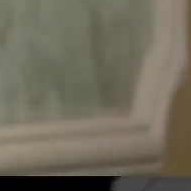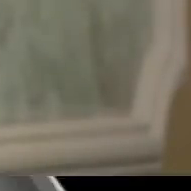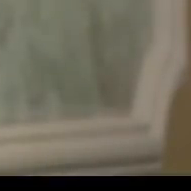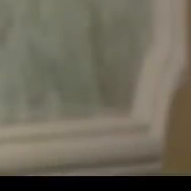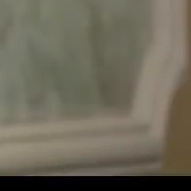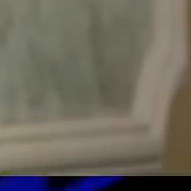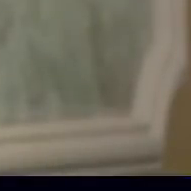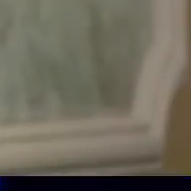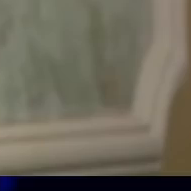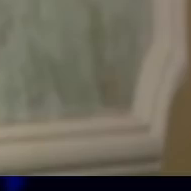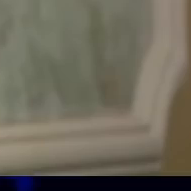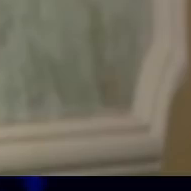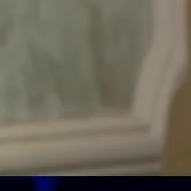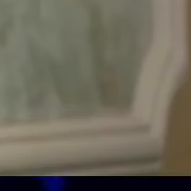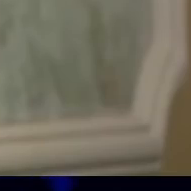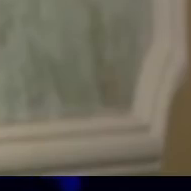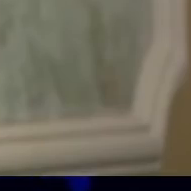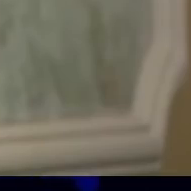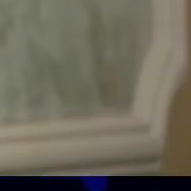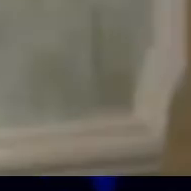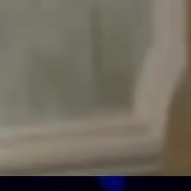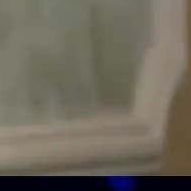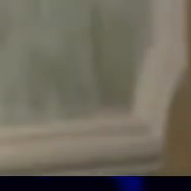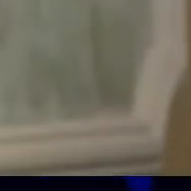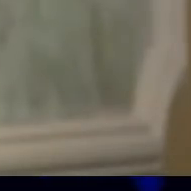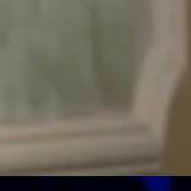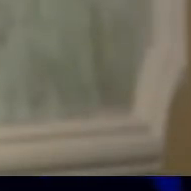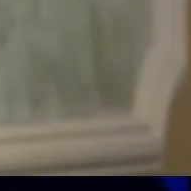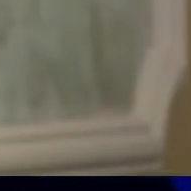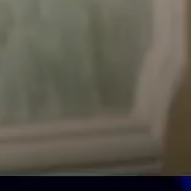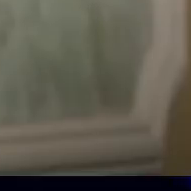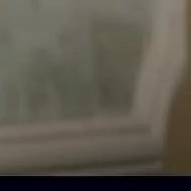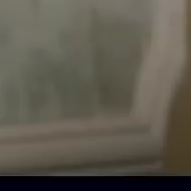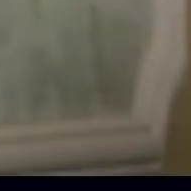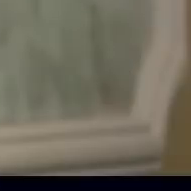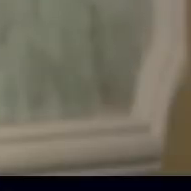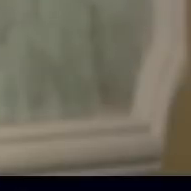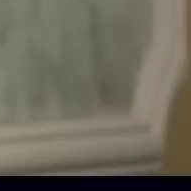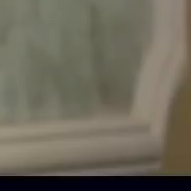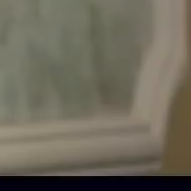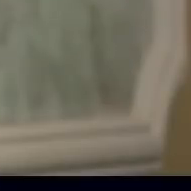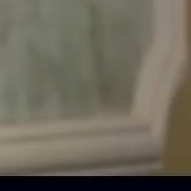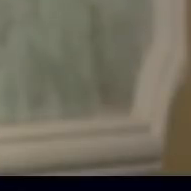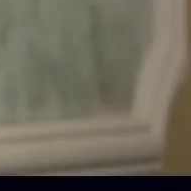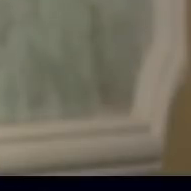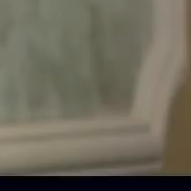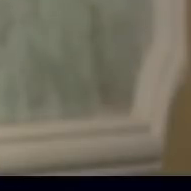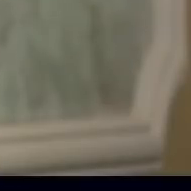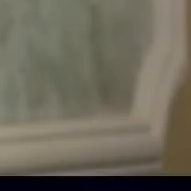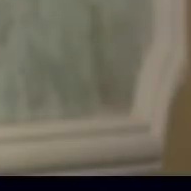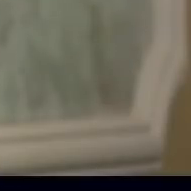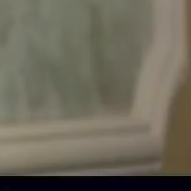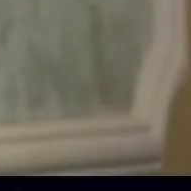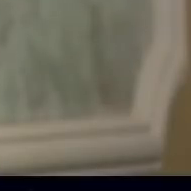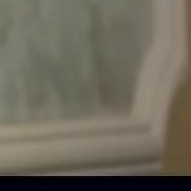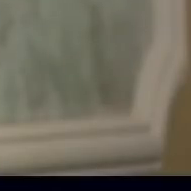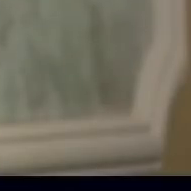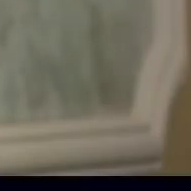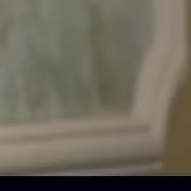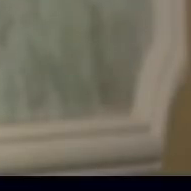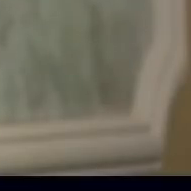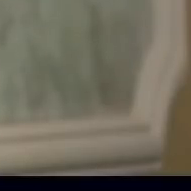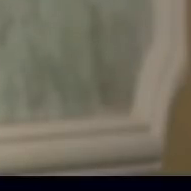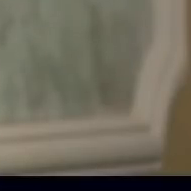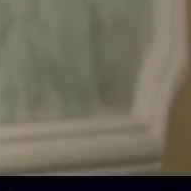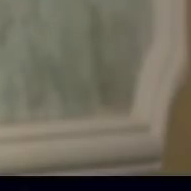de calidad. Es por ello que hoy nuestro ministro administrativo, junto al director del COE, darán importantes informaciones sobre